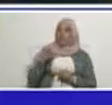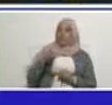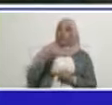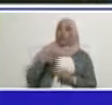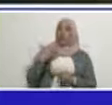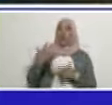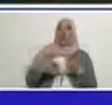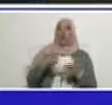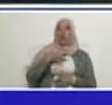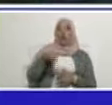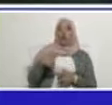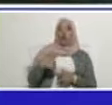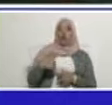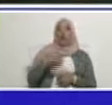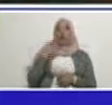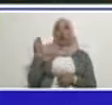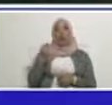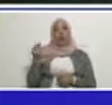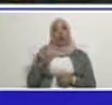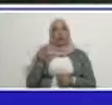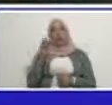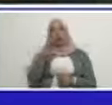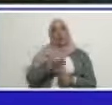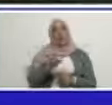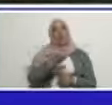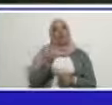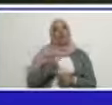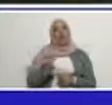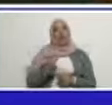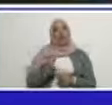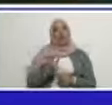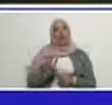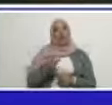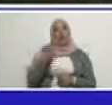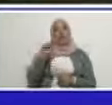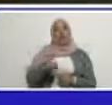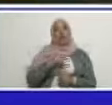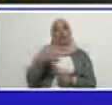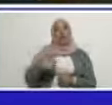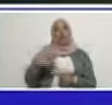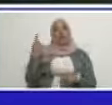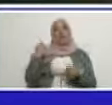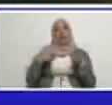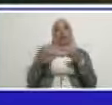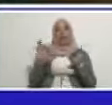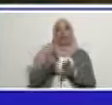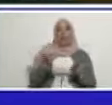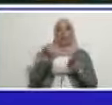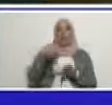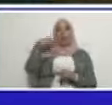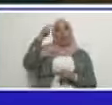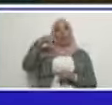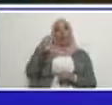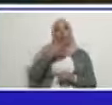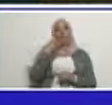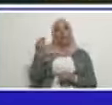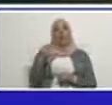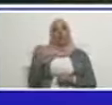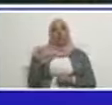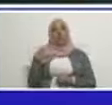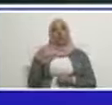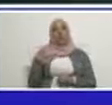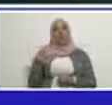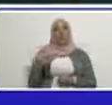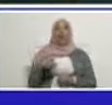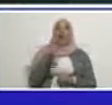poderes creadores de la juventud y del pueblo venezolano, porque hay que decirlo, no es un festival solamente para videos que hagan jóvenes. Yo he visto